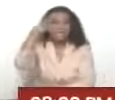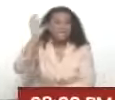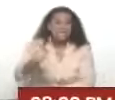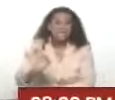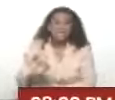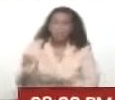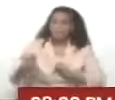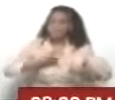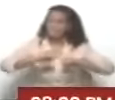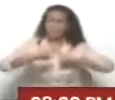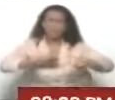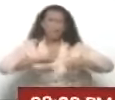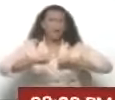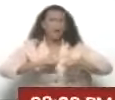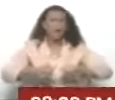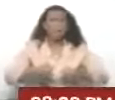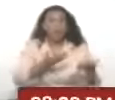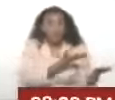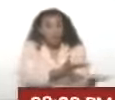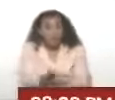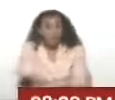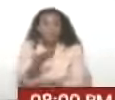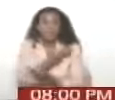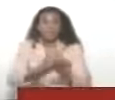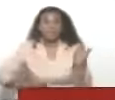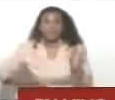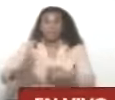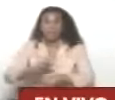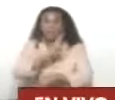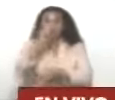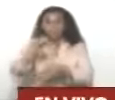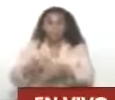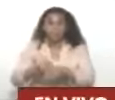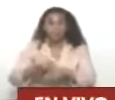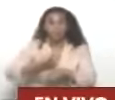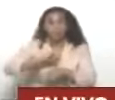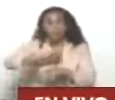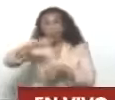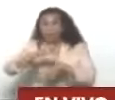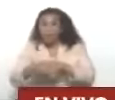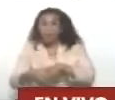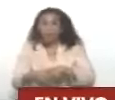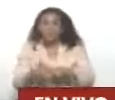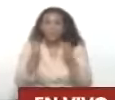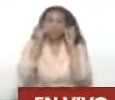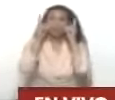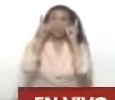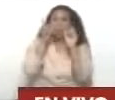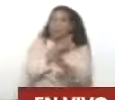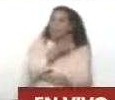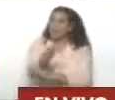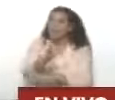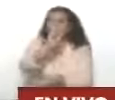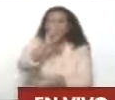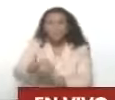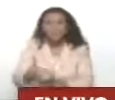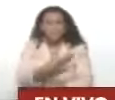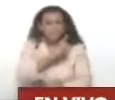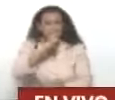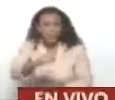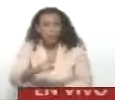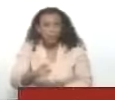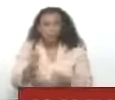nos preparamos para recibir al presidente de la Asamblea Nacional. La gente no sabía que iba nuestro presidente Nicolás Maduro. Bueno,